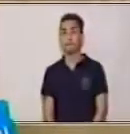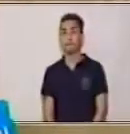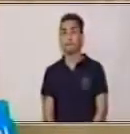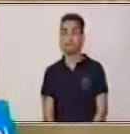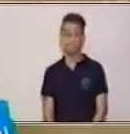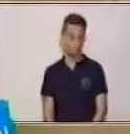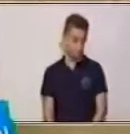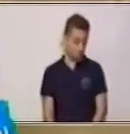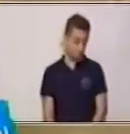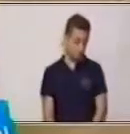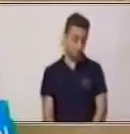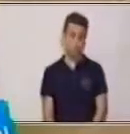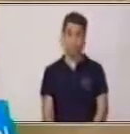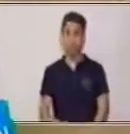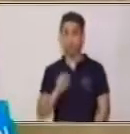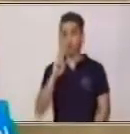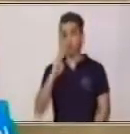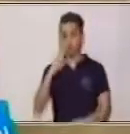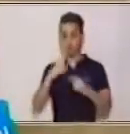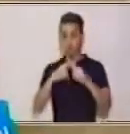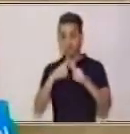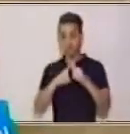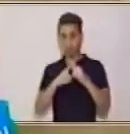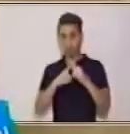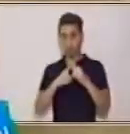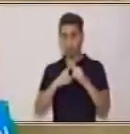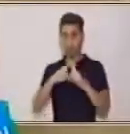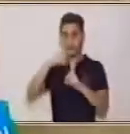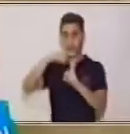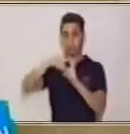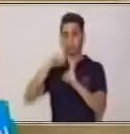...2x más 4... elevado al cuadrado,